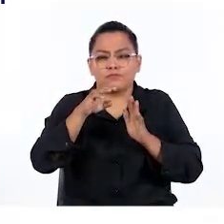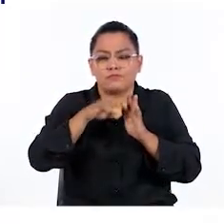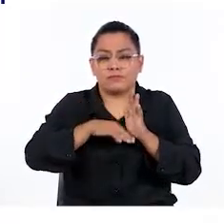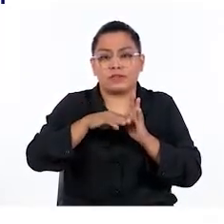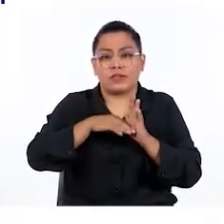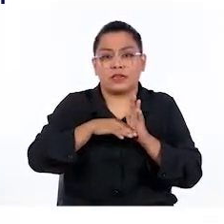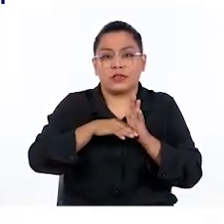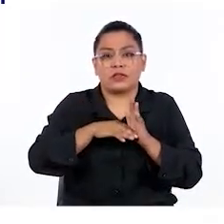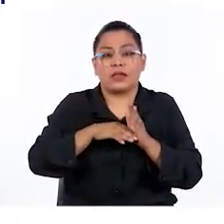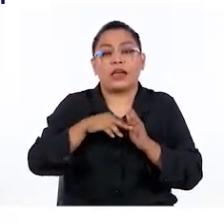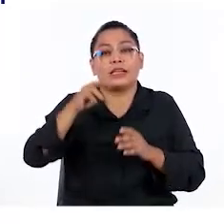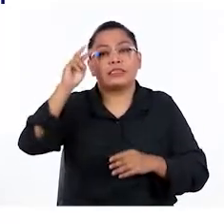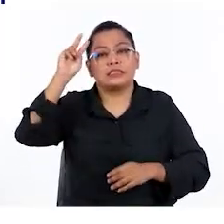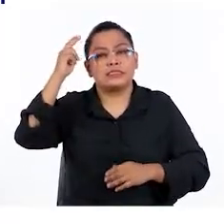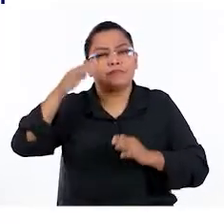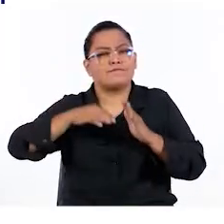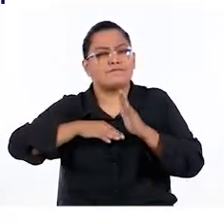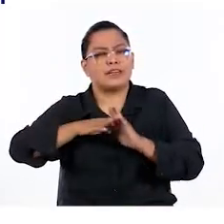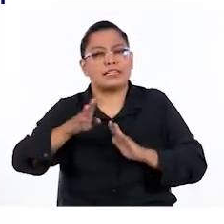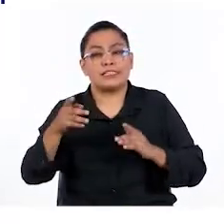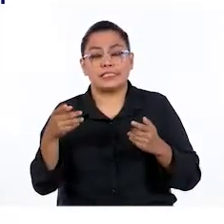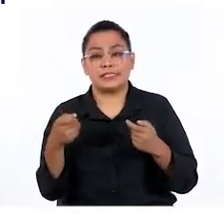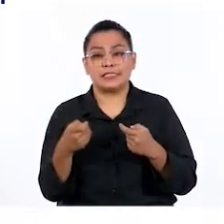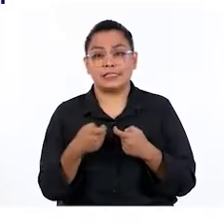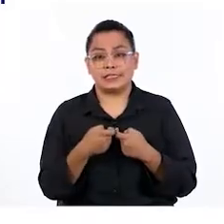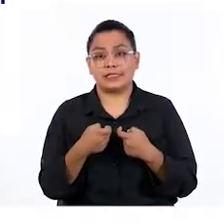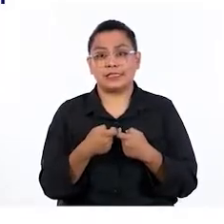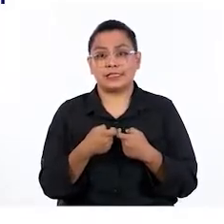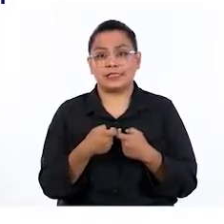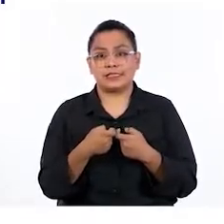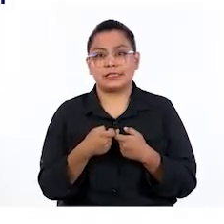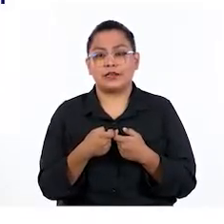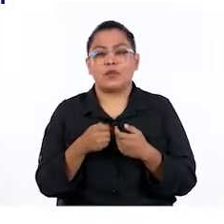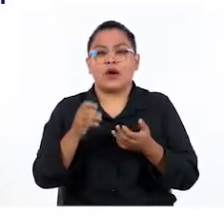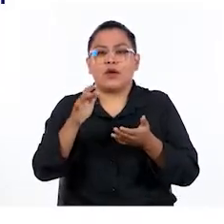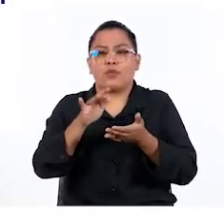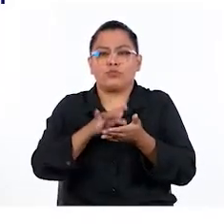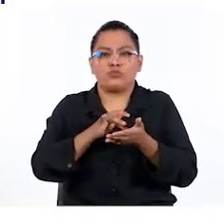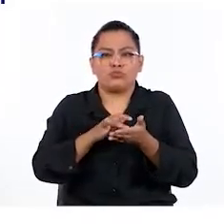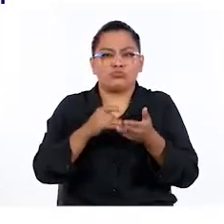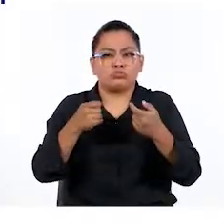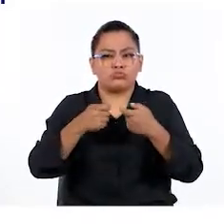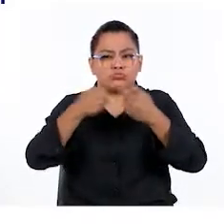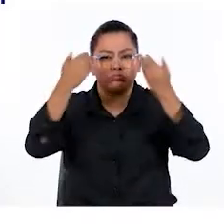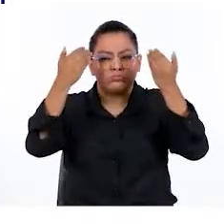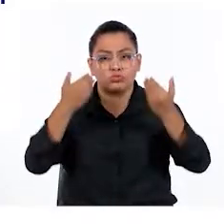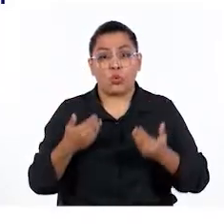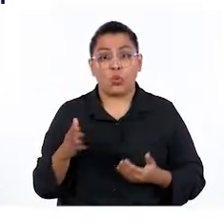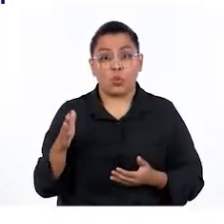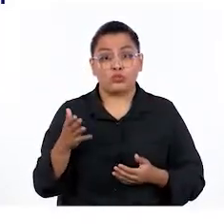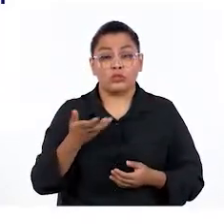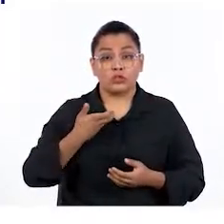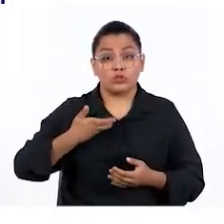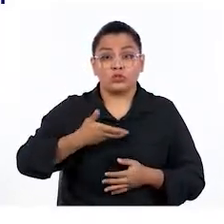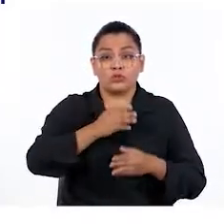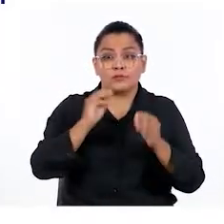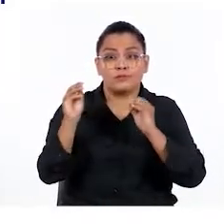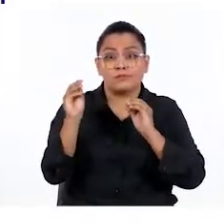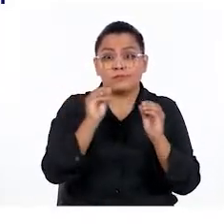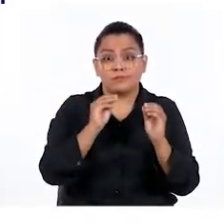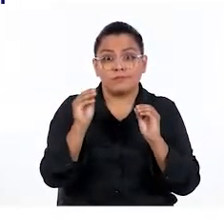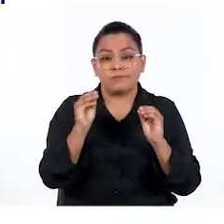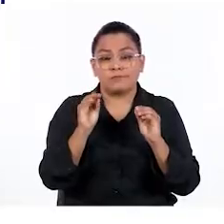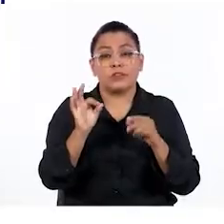que tiene mayor energía disponible para obtener energía biológicamente útil, que es con la que nos movemos y con la